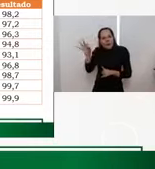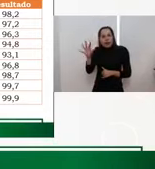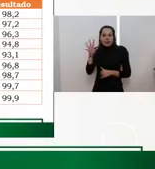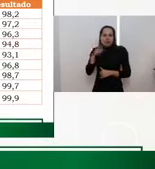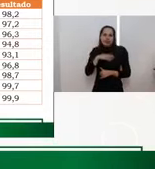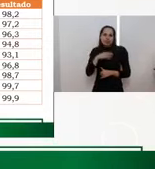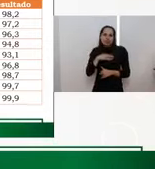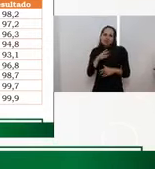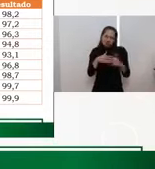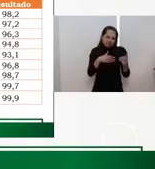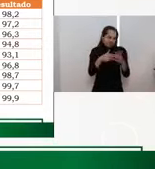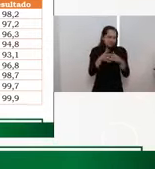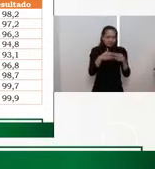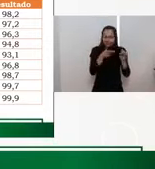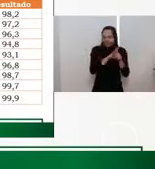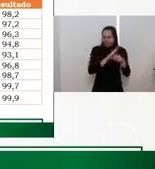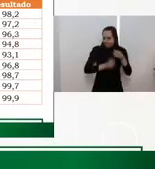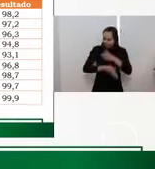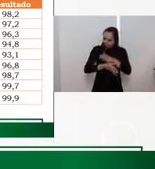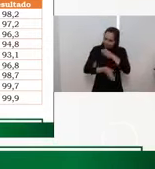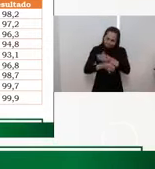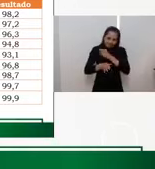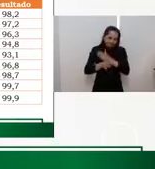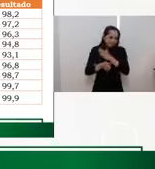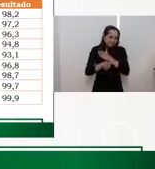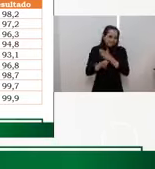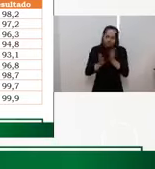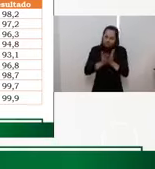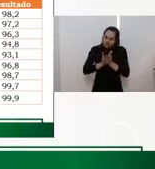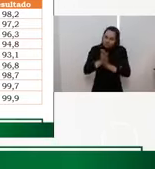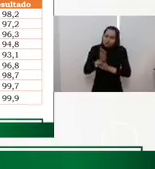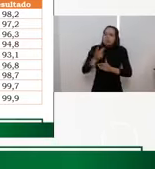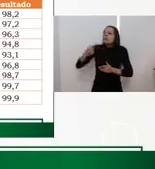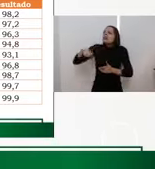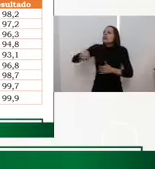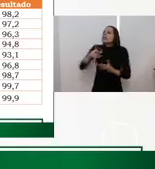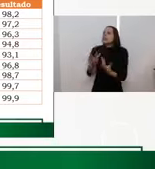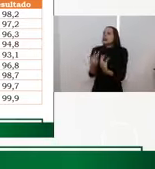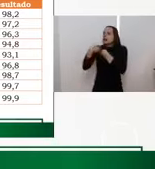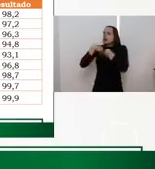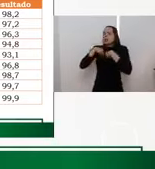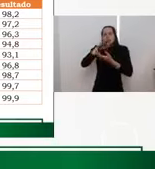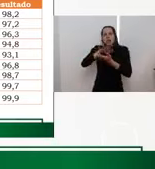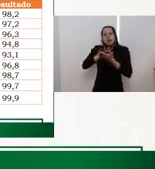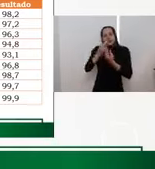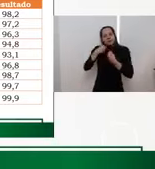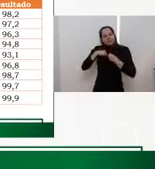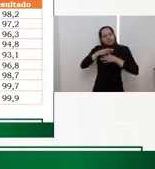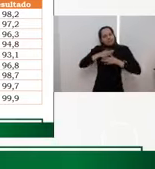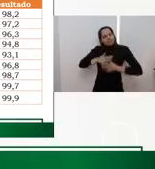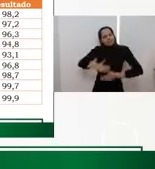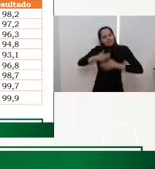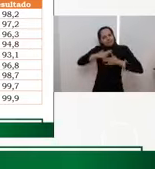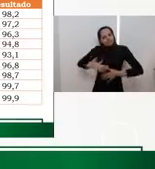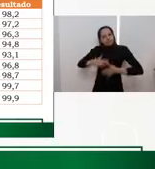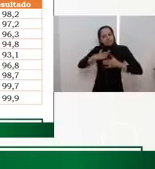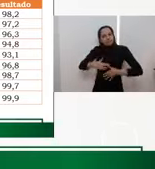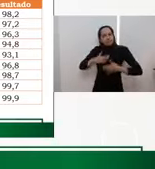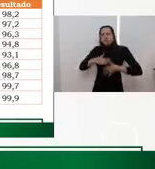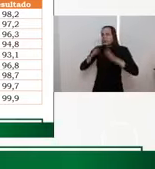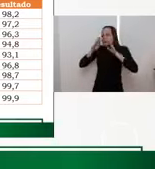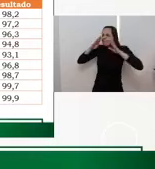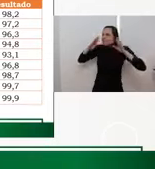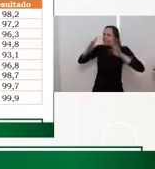pero vamos a seguir trabajando para que ustedes se sientan tranquilos de la atención que les estamos brindando se sientan seguros